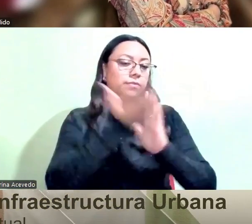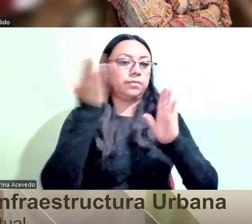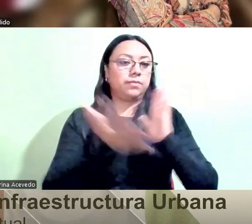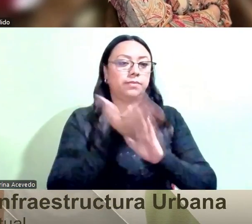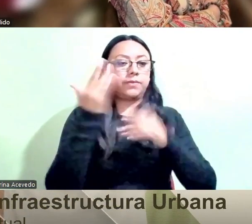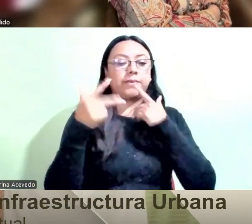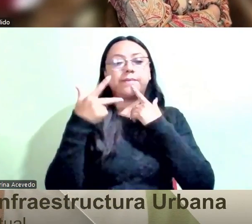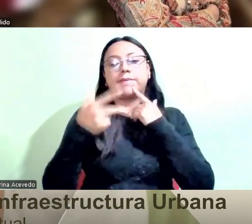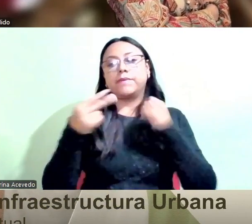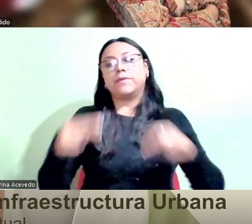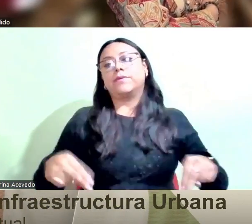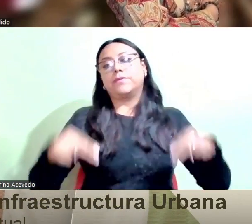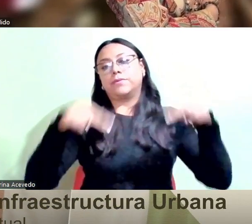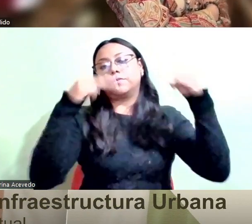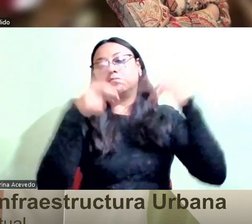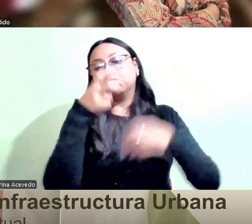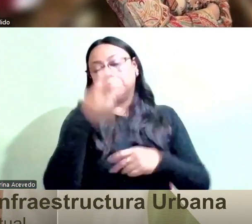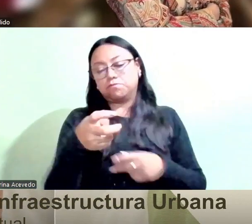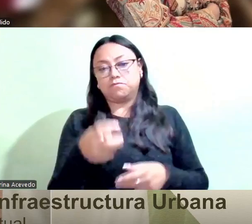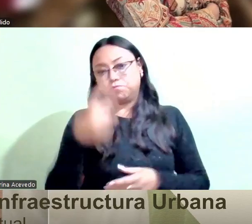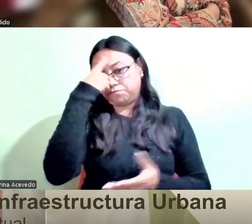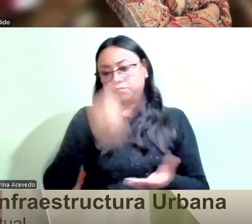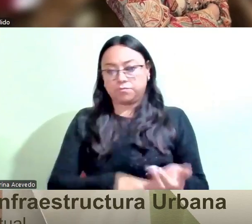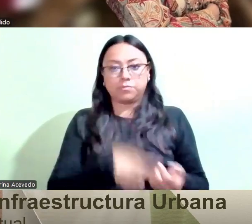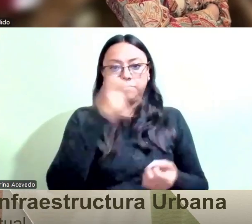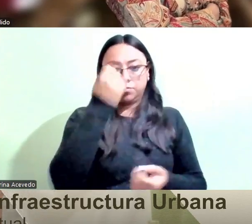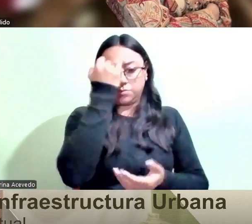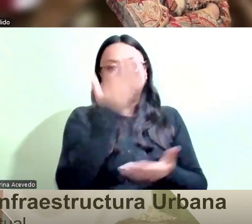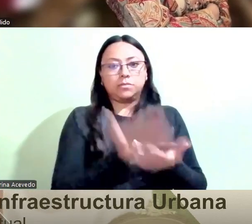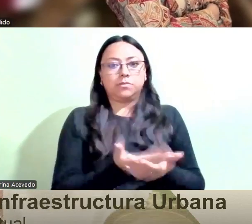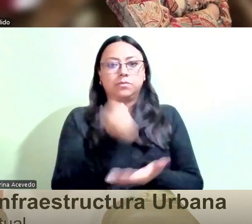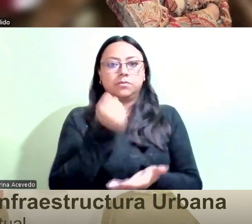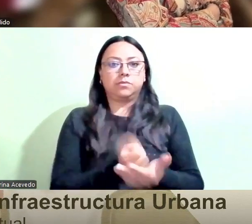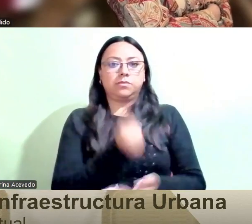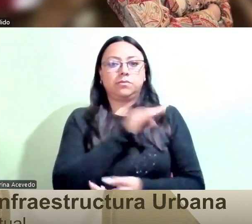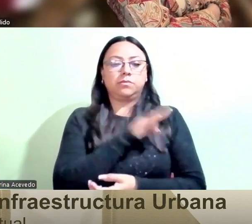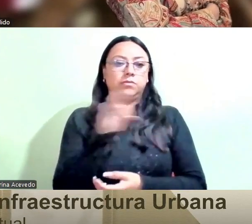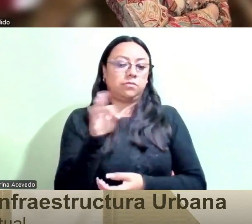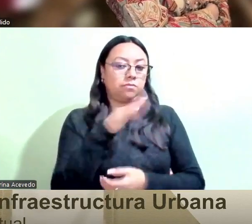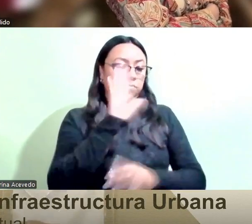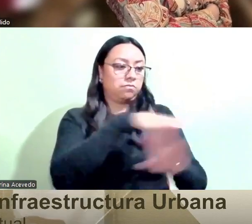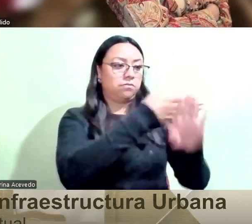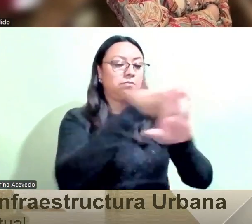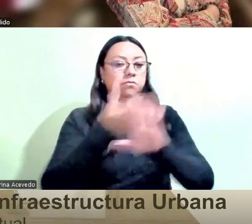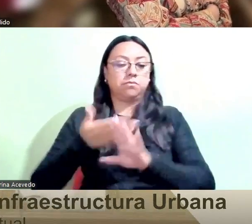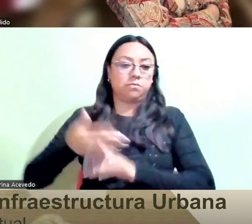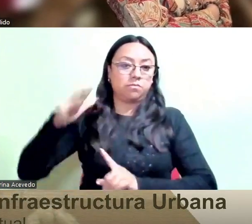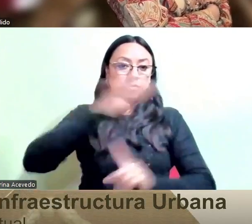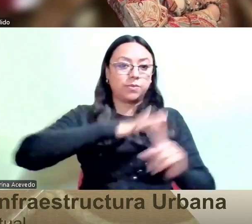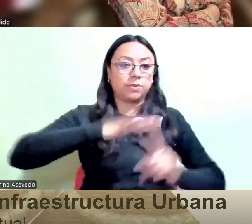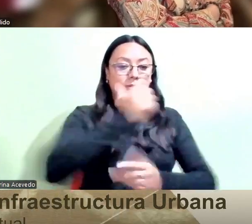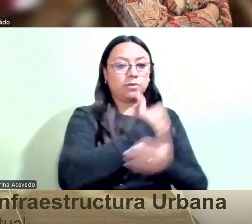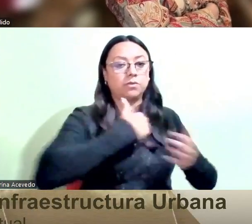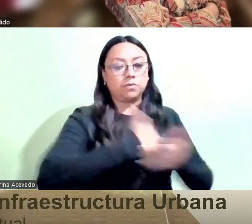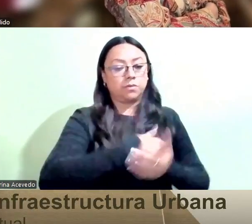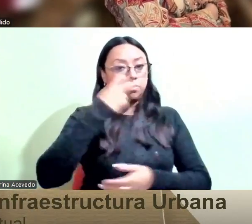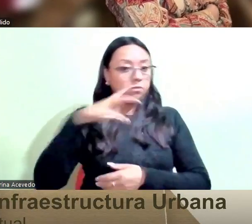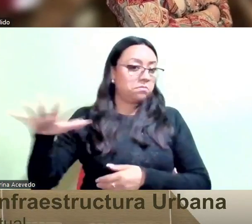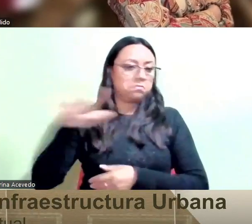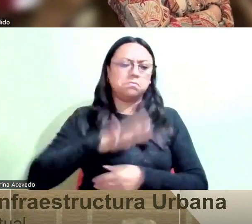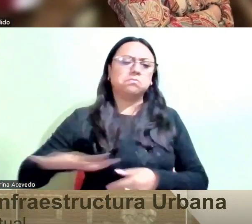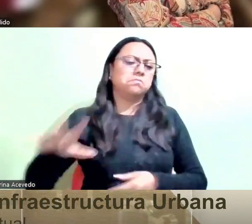motivo por el cual se considera que con la aprobación de la iniciativa que se dictamina no se irrumpe con el entorno urbano de la zona en donde se